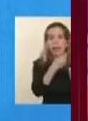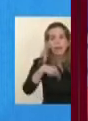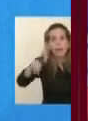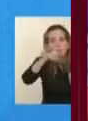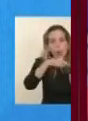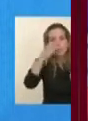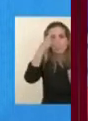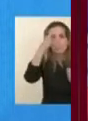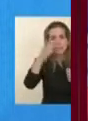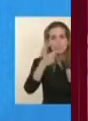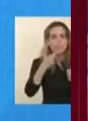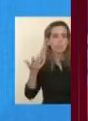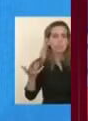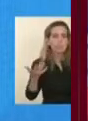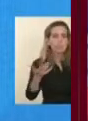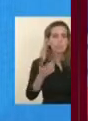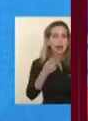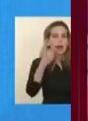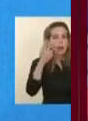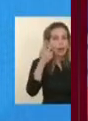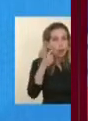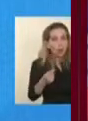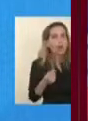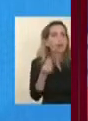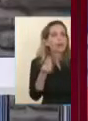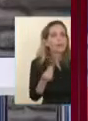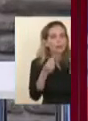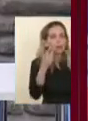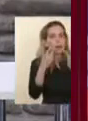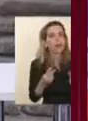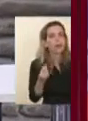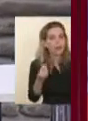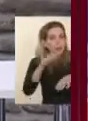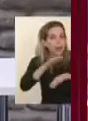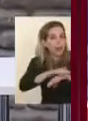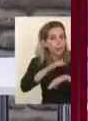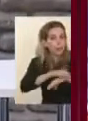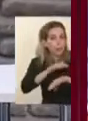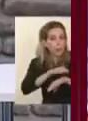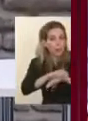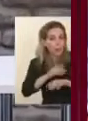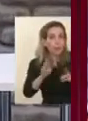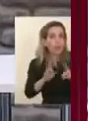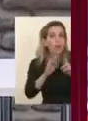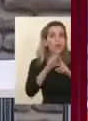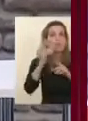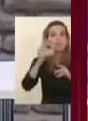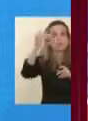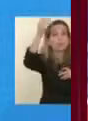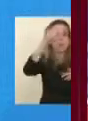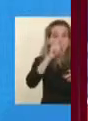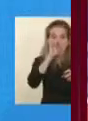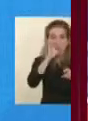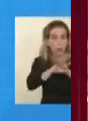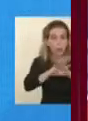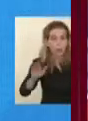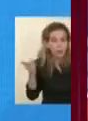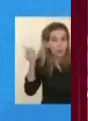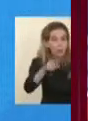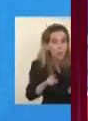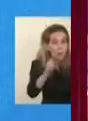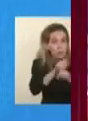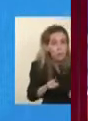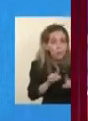familiares míos parientes míos que me decían es distinto y hoy me dicen tener razón es igual